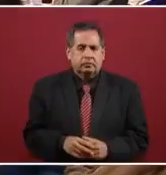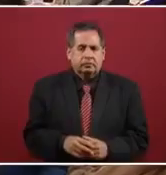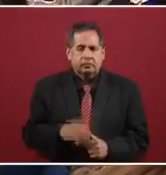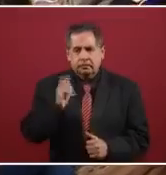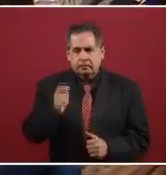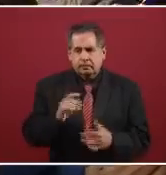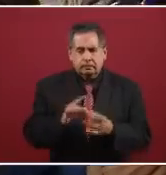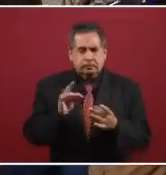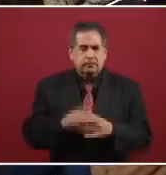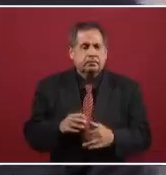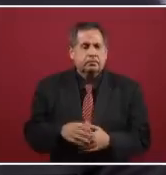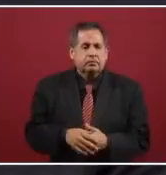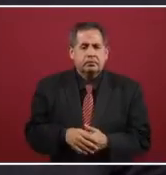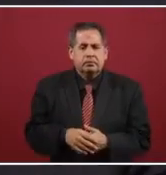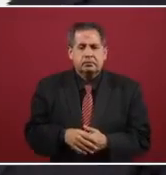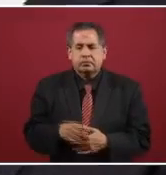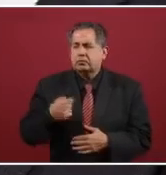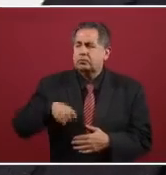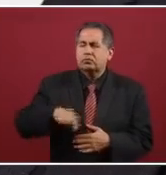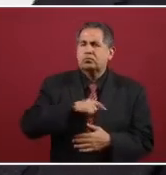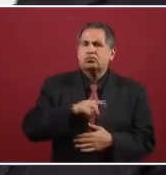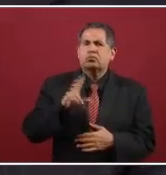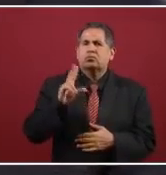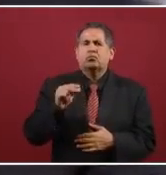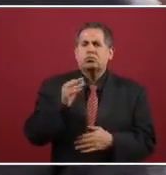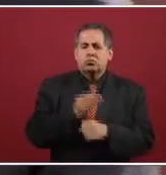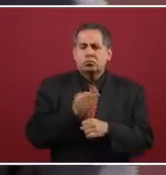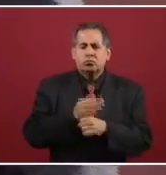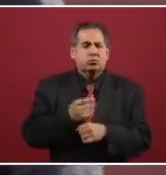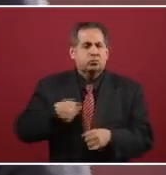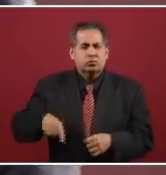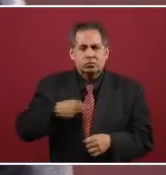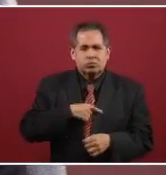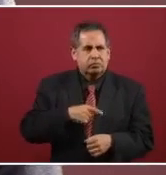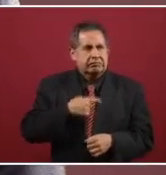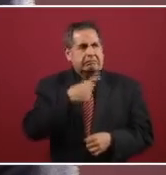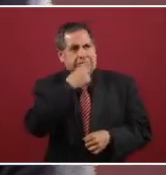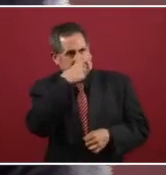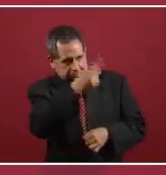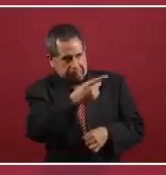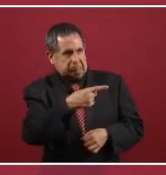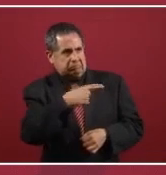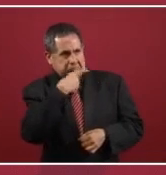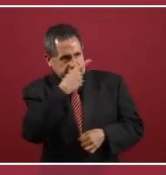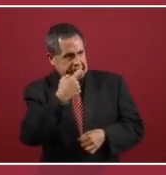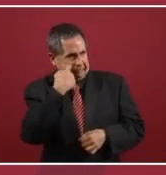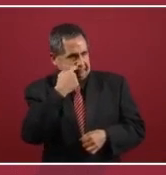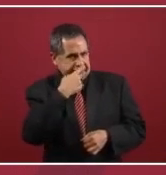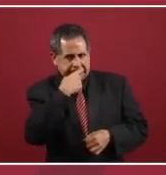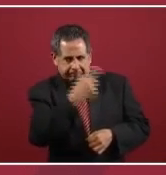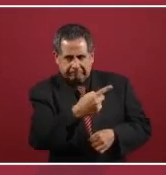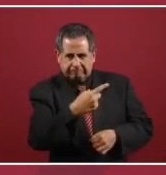pero no estamos como para estar diciendo te lo dije.